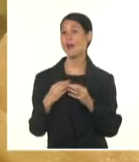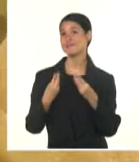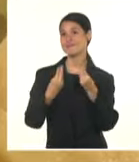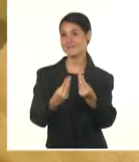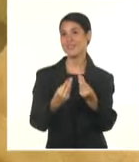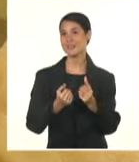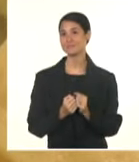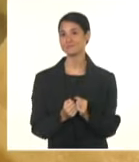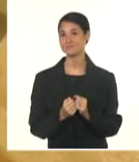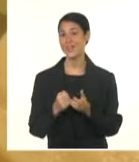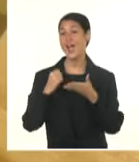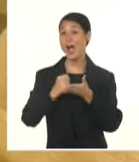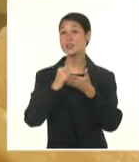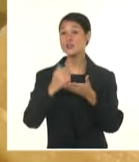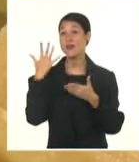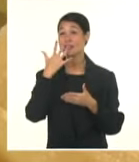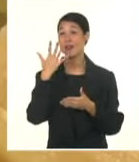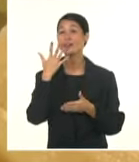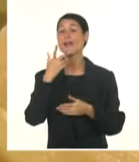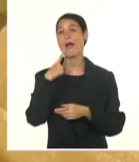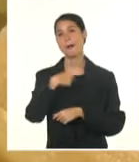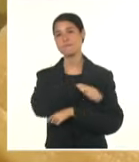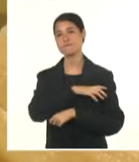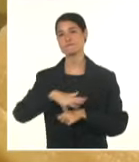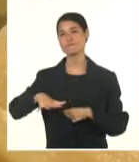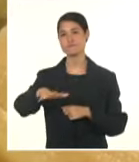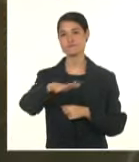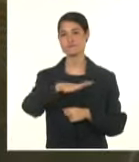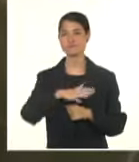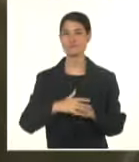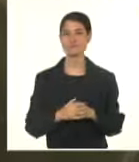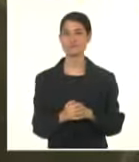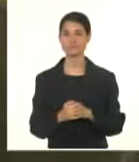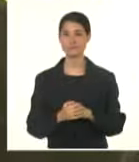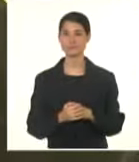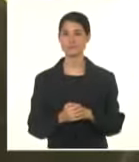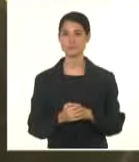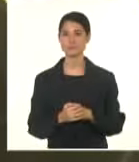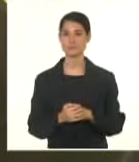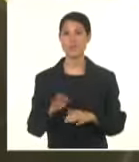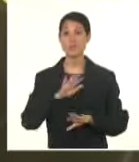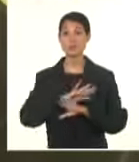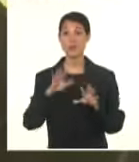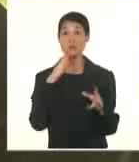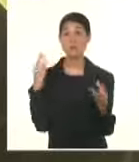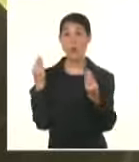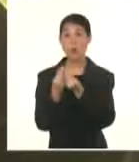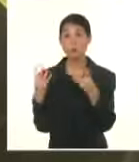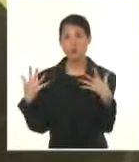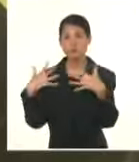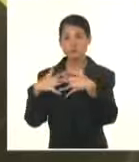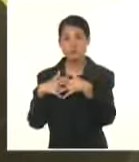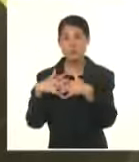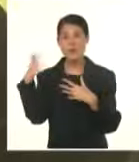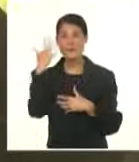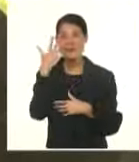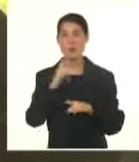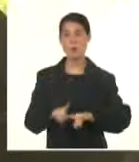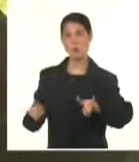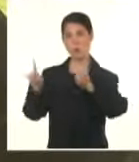a personas con intolerancia a la lactosa. A través del vínculo también con la universidad hemos sido